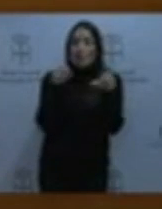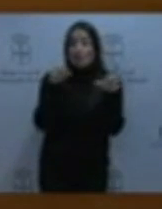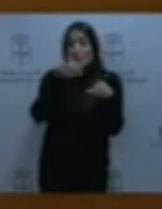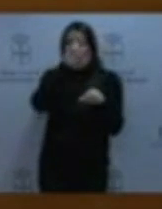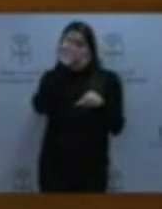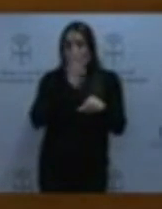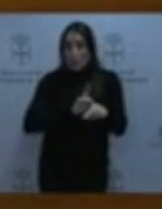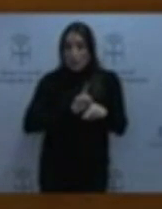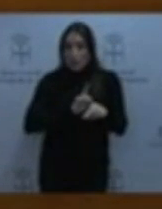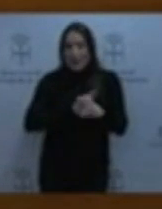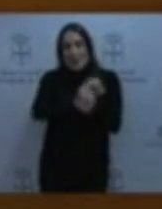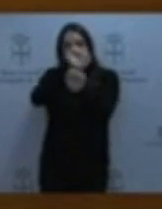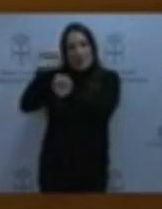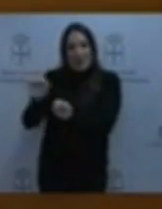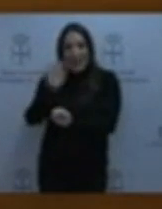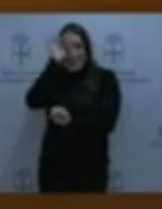ideas fantasmáticas.